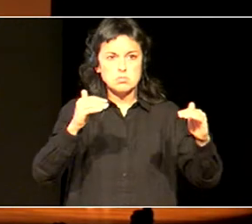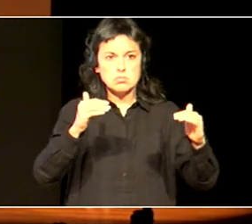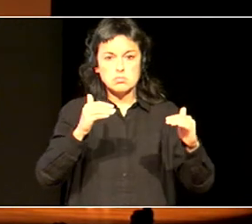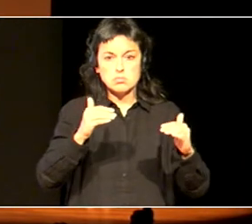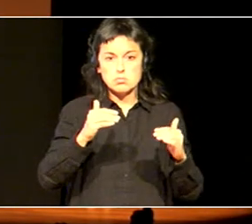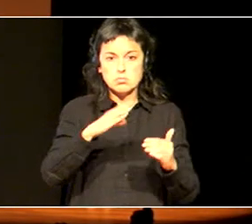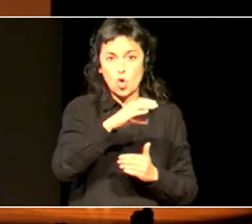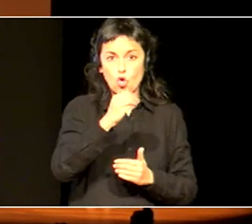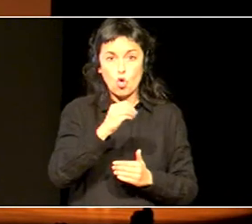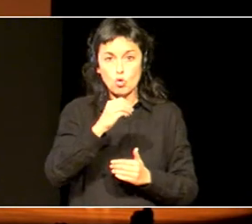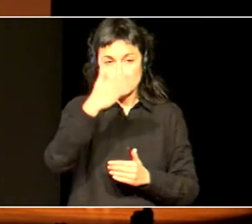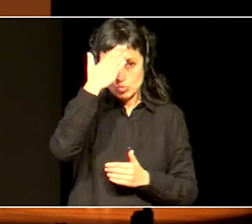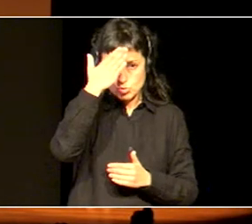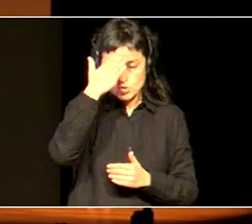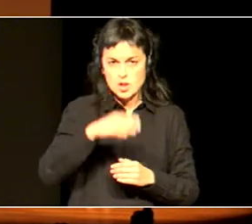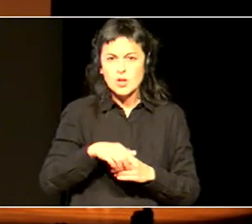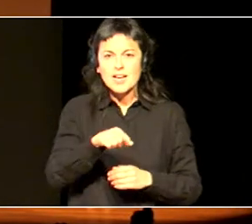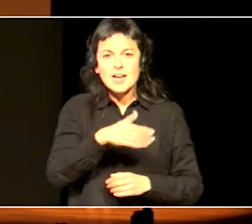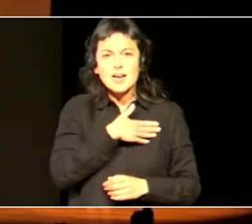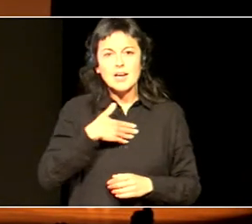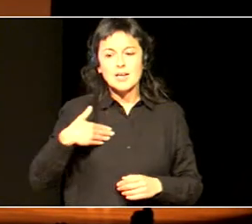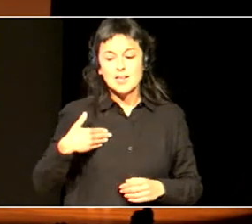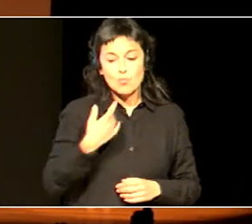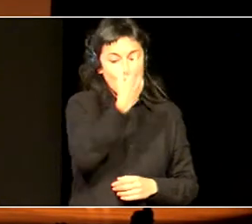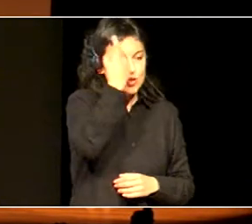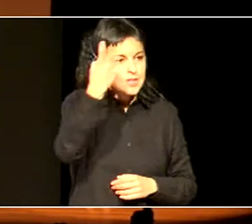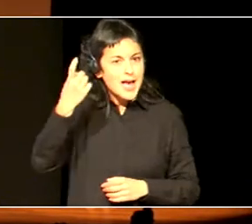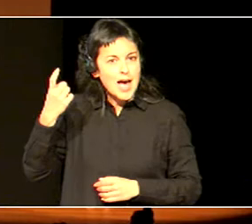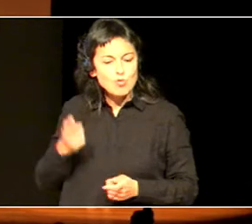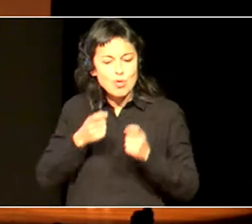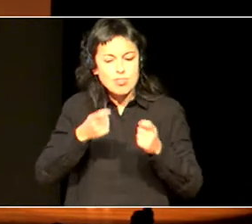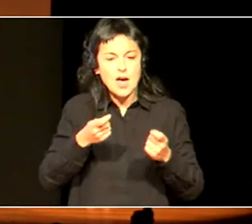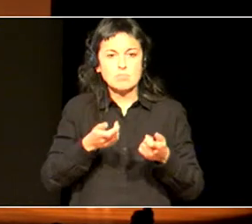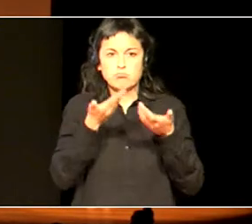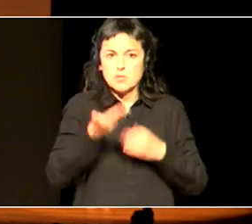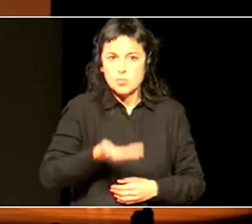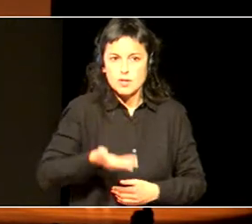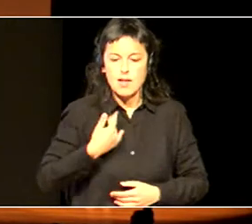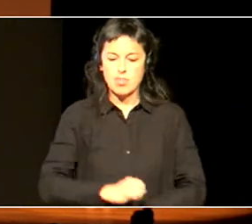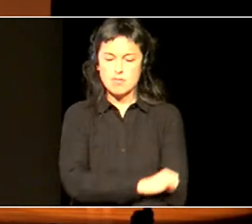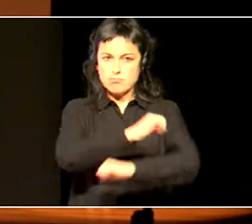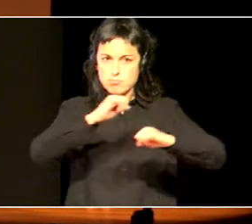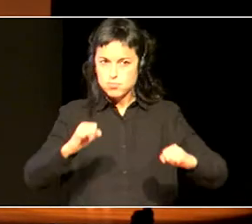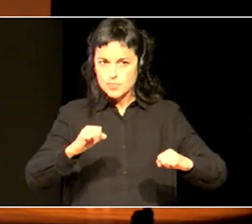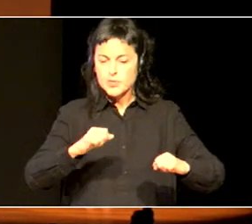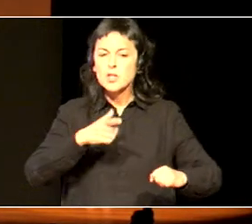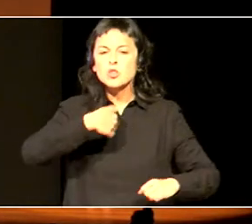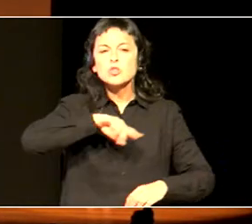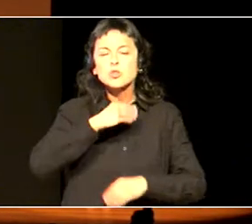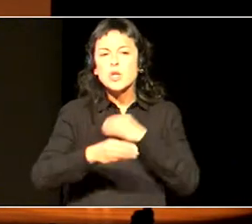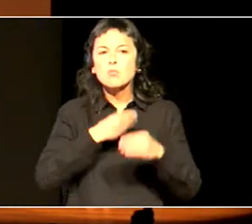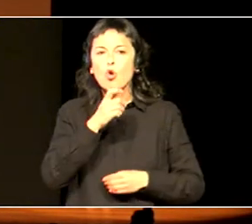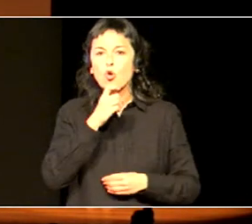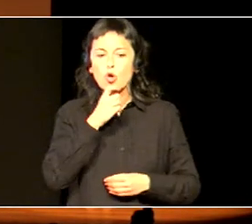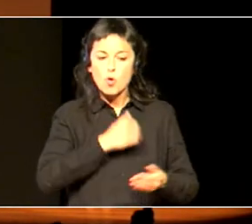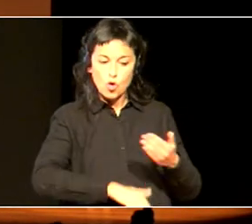que darle importancia e implicación a nuestros alumnos, empoderarlos. ¿Cómo lo hacemos? Haciendo que esas capacidades y